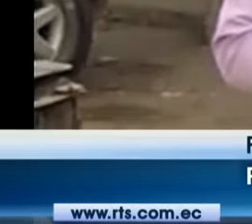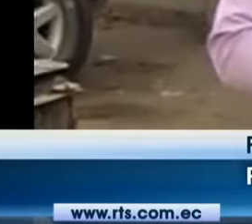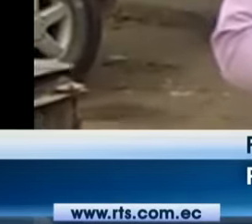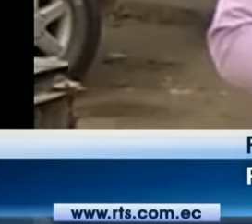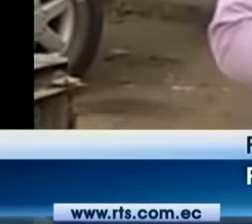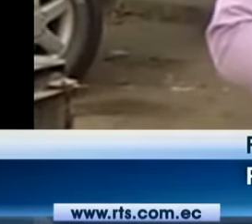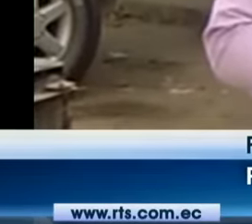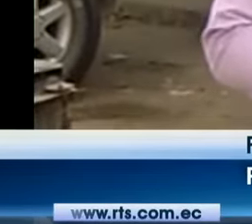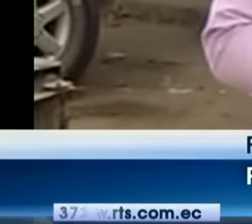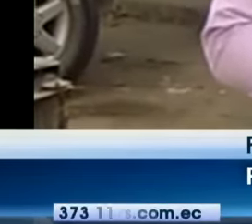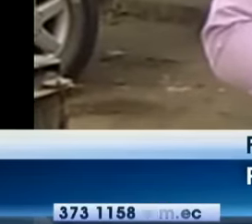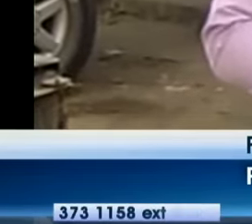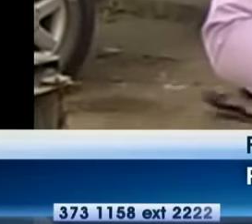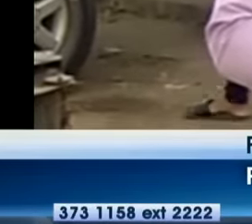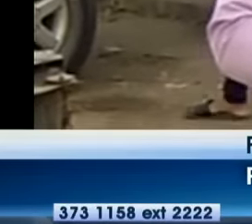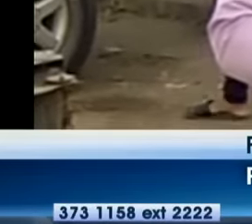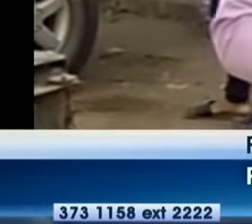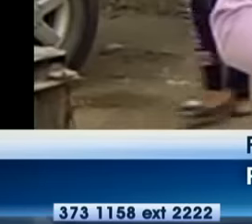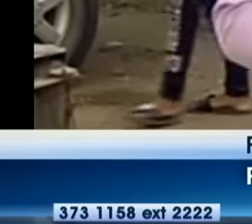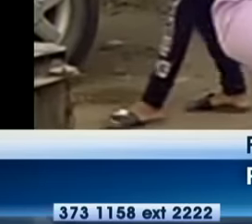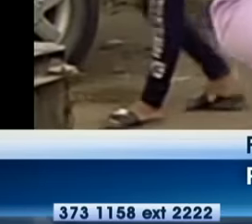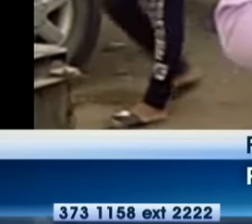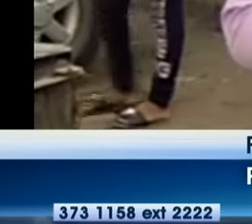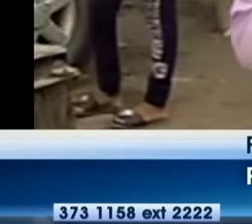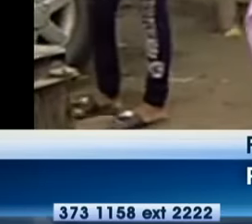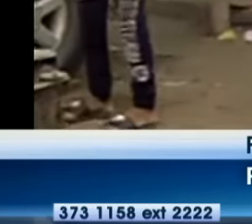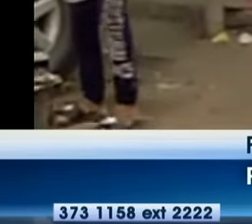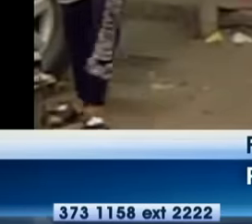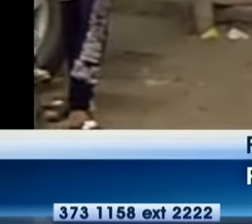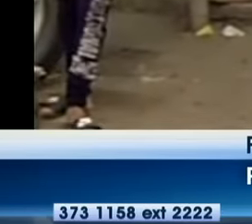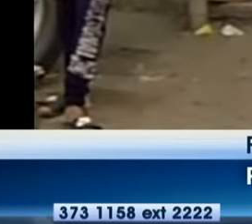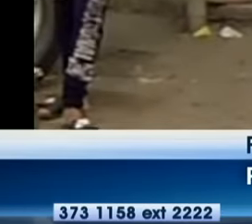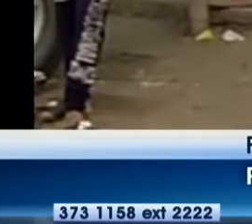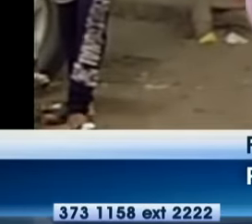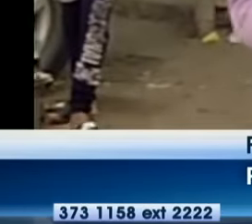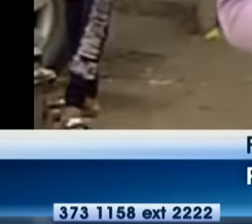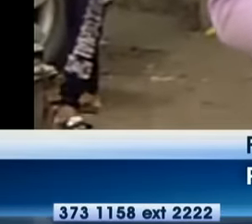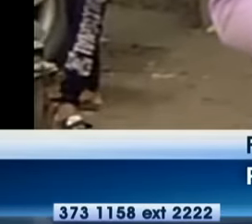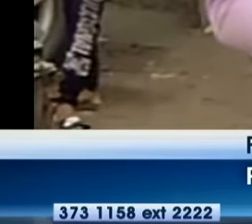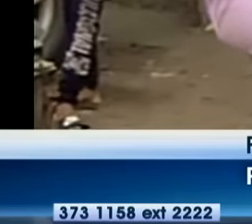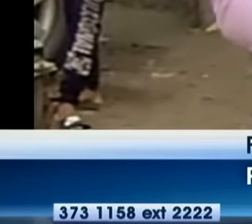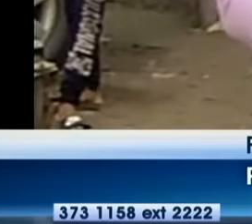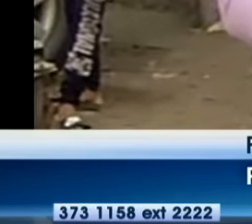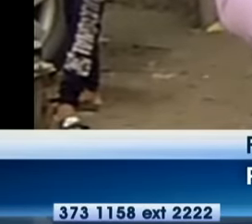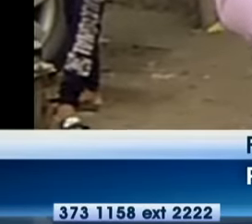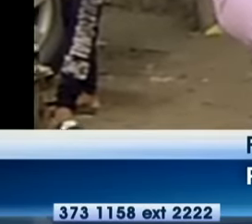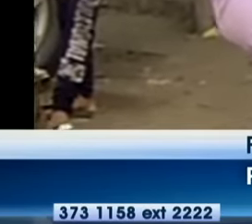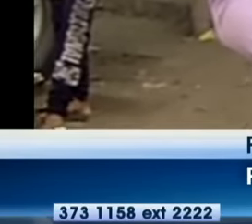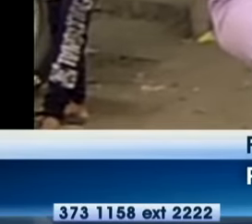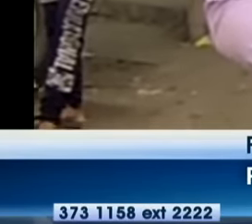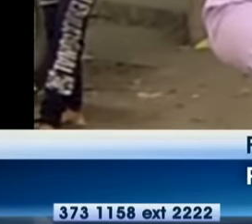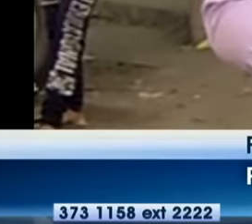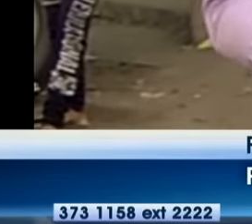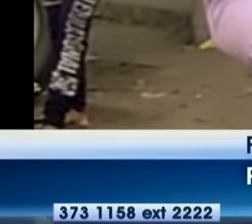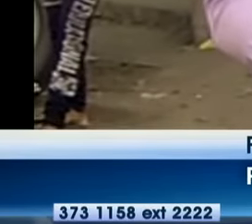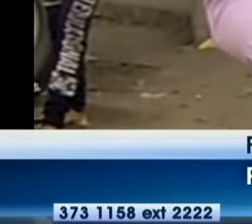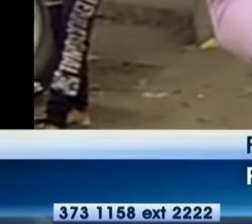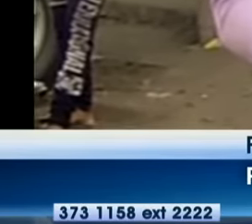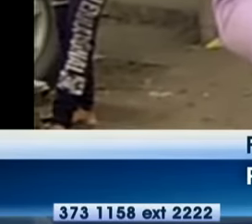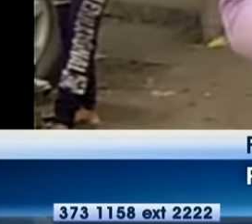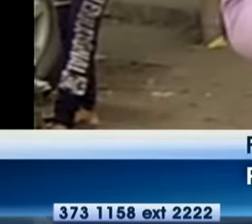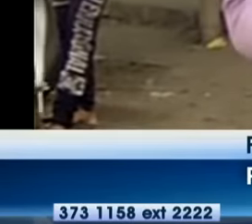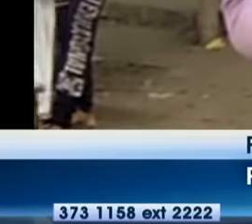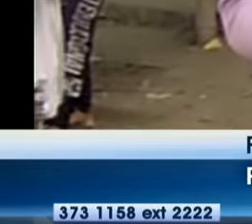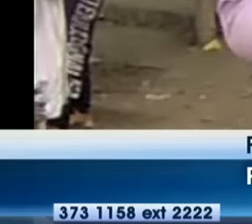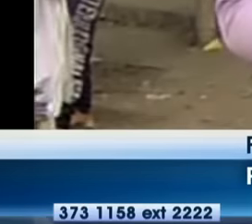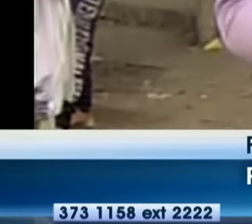esclarecerá. Más adelante les tendremos más información, detalles en dónde va a ser ya el sepelio del pequeño. Se cree, bueno, lo voy a decir, se